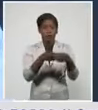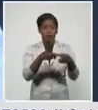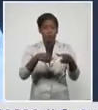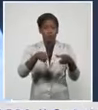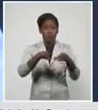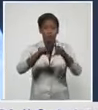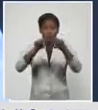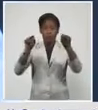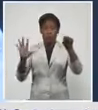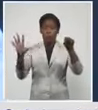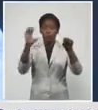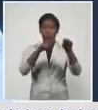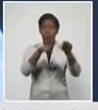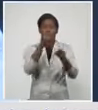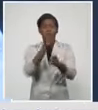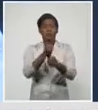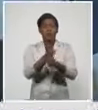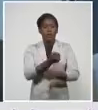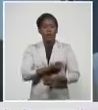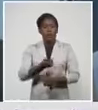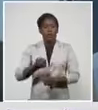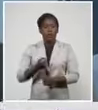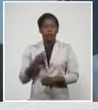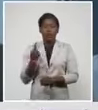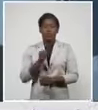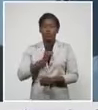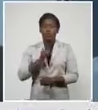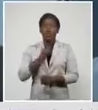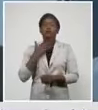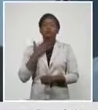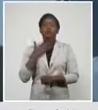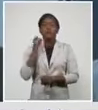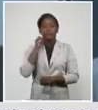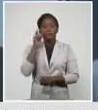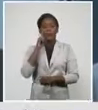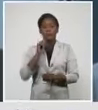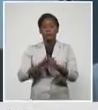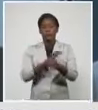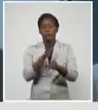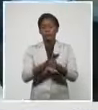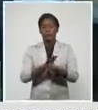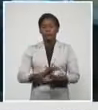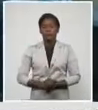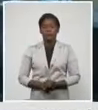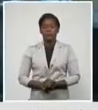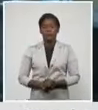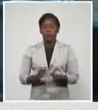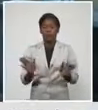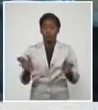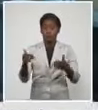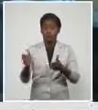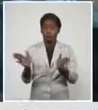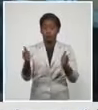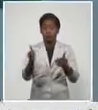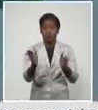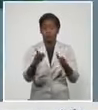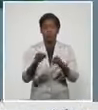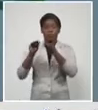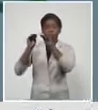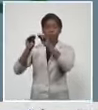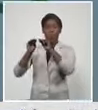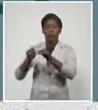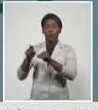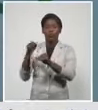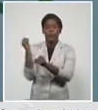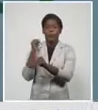haciendo hasta que esta pandemia se haya eliminado. Se deposita la vacuna en la cámara de congelación para resguardar a una temperatura entre 2